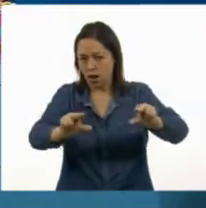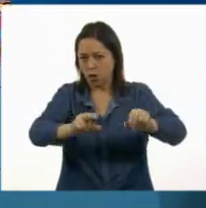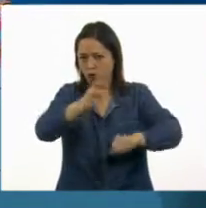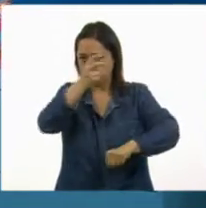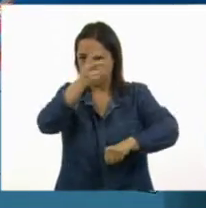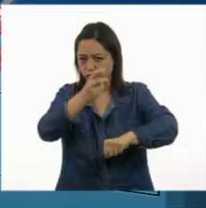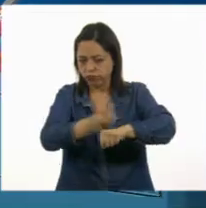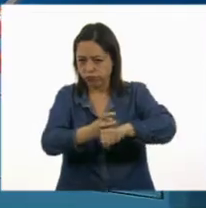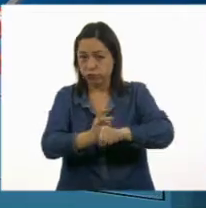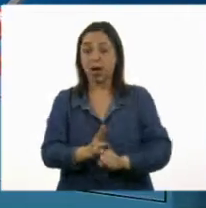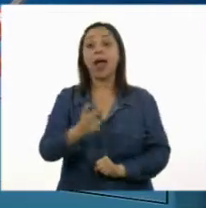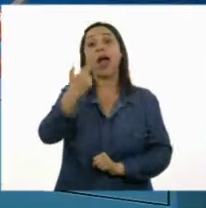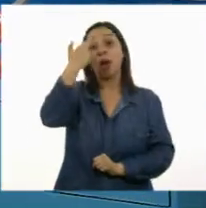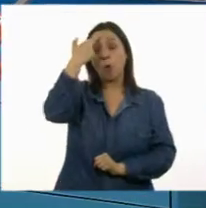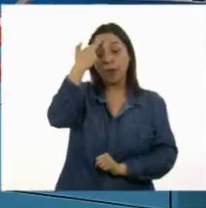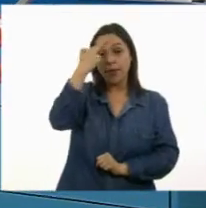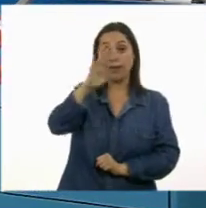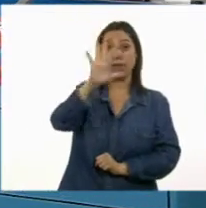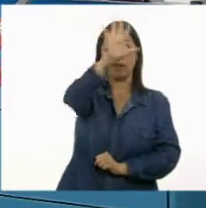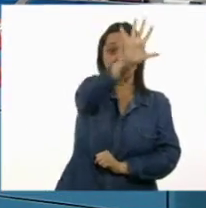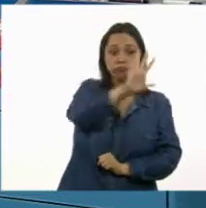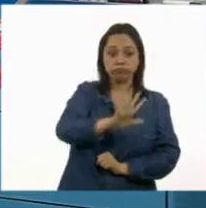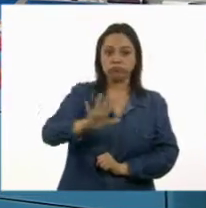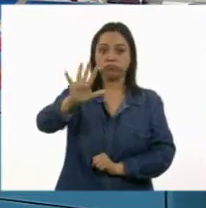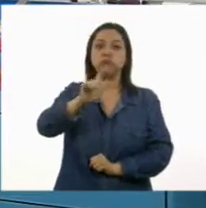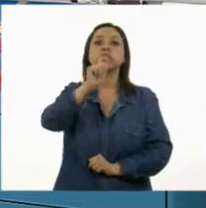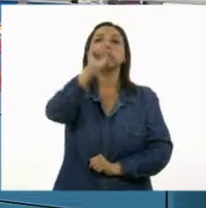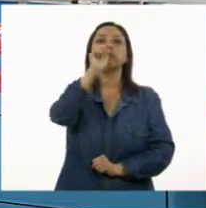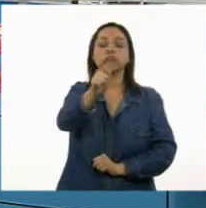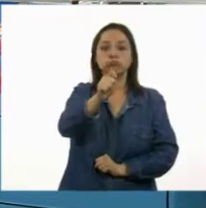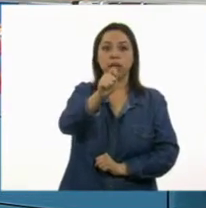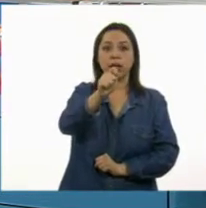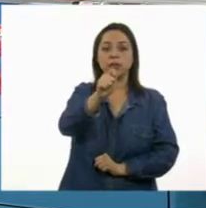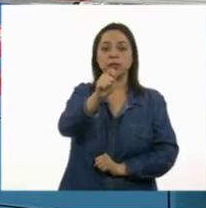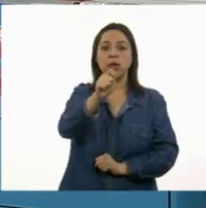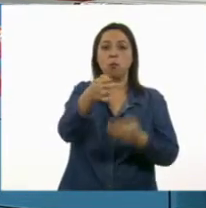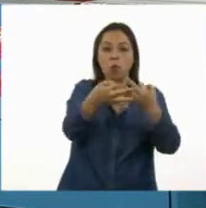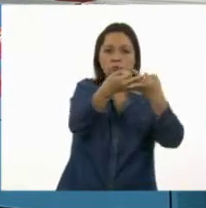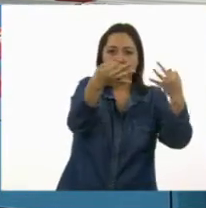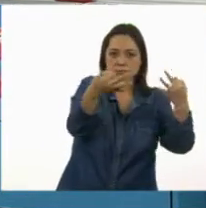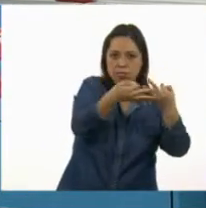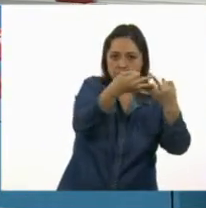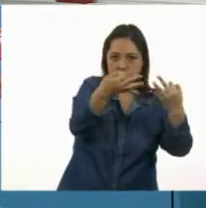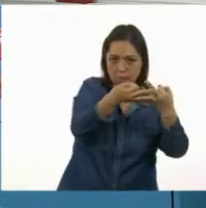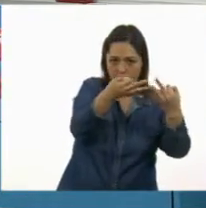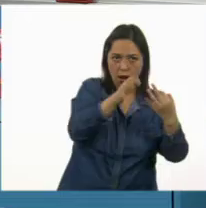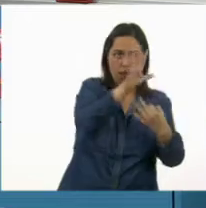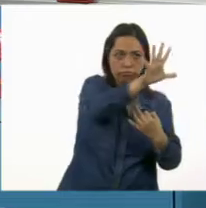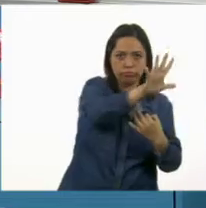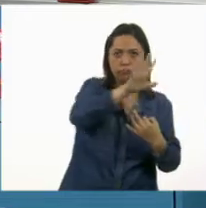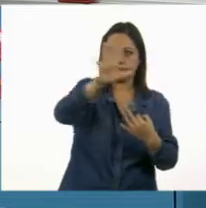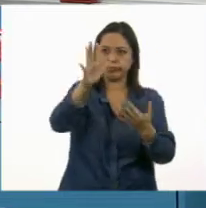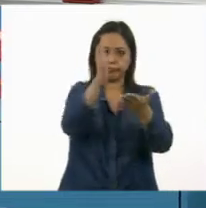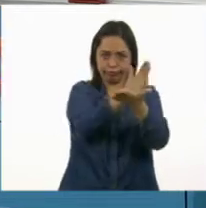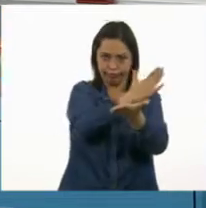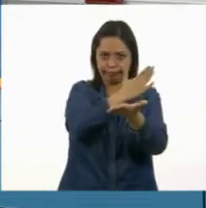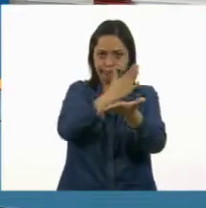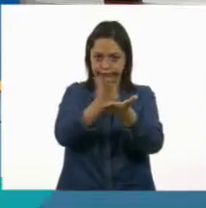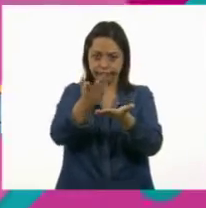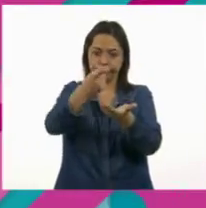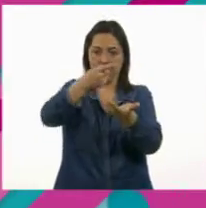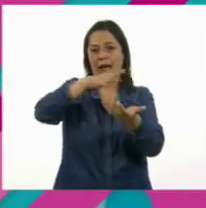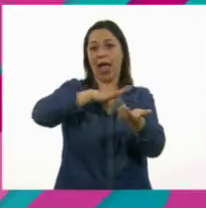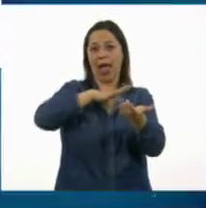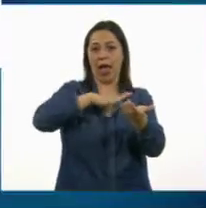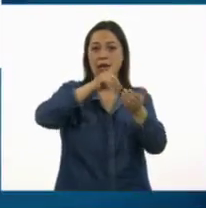que es una porción de tierra que se encuentra separada de otra por los océanos. Como se puede ver en la siguiente imagen, y vamos a verlo